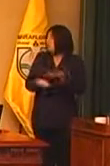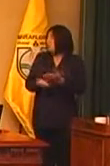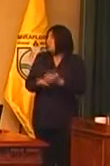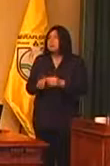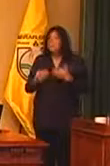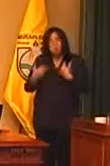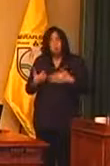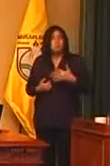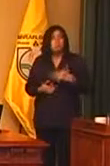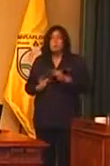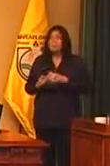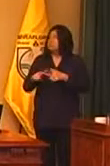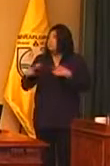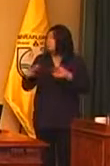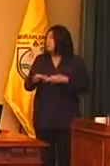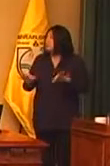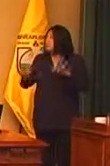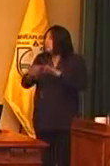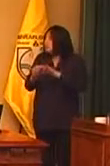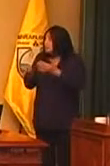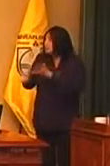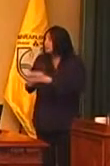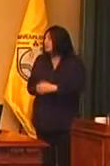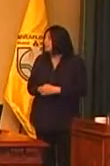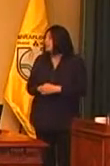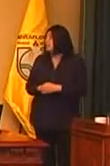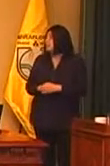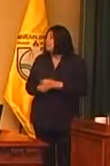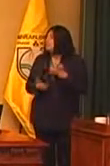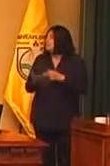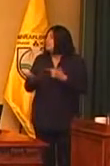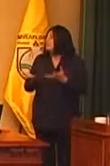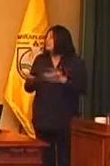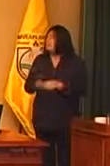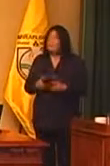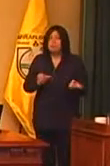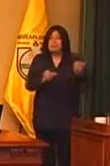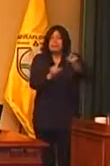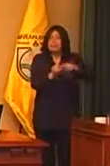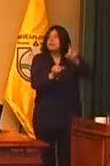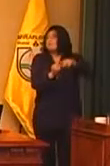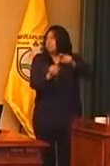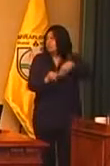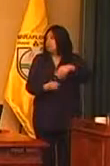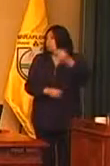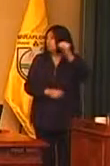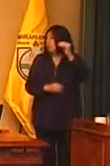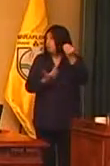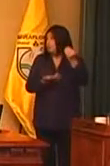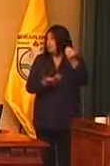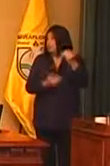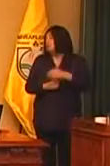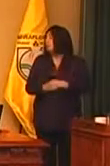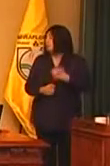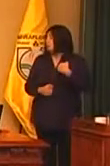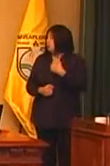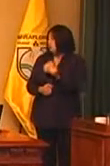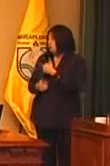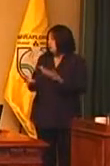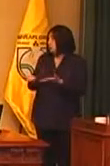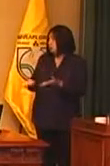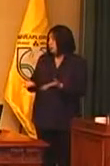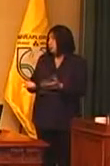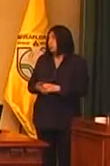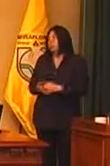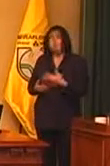rico en justamente en recoger la participación de los jóvenes. Nosotros